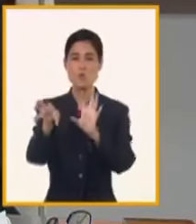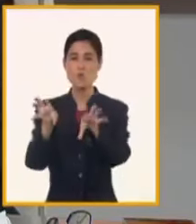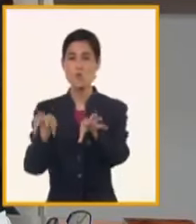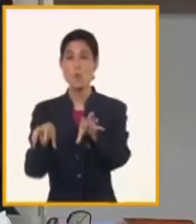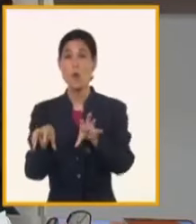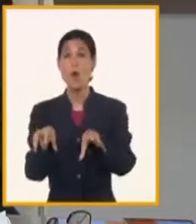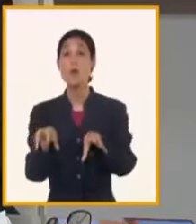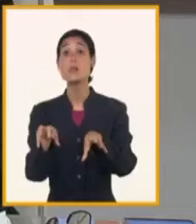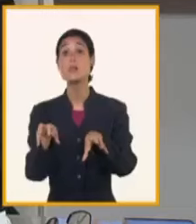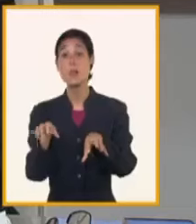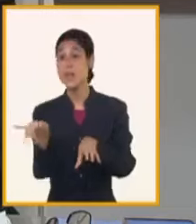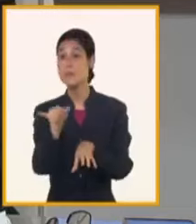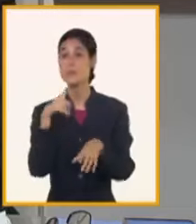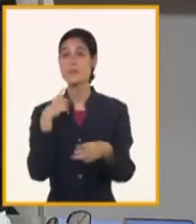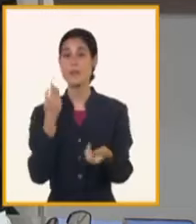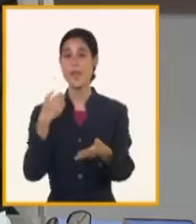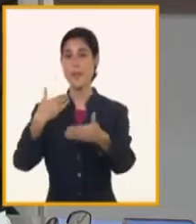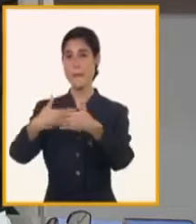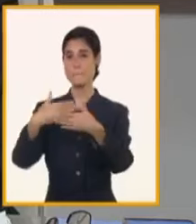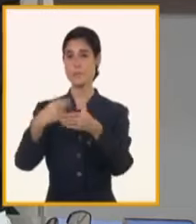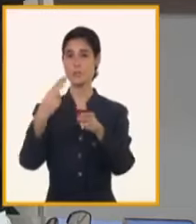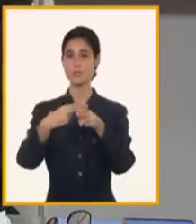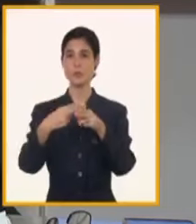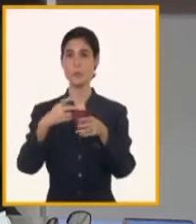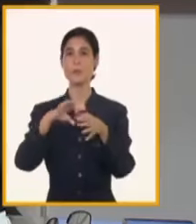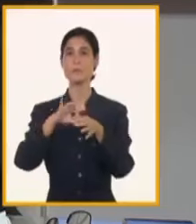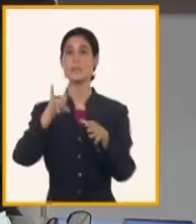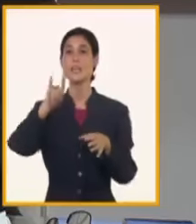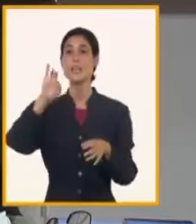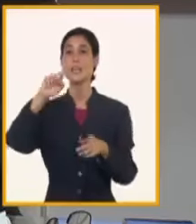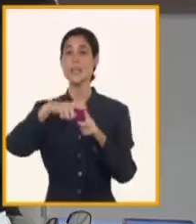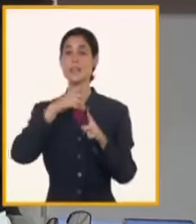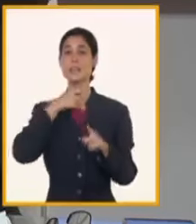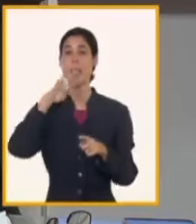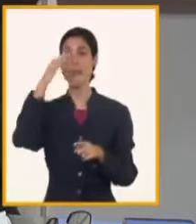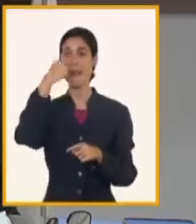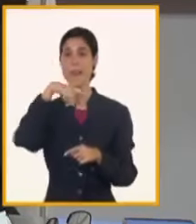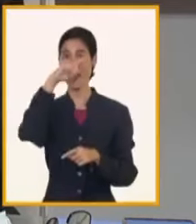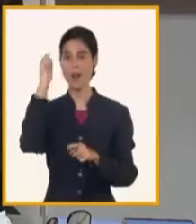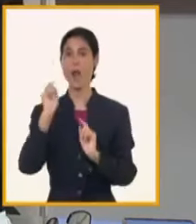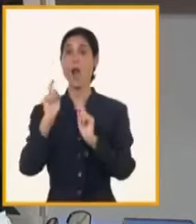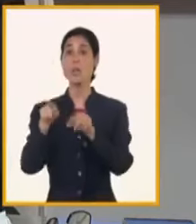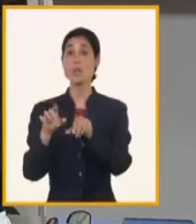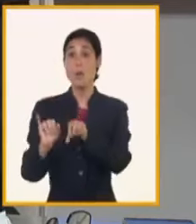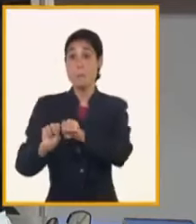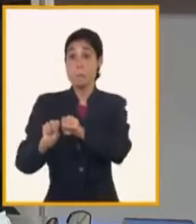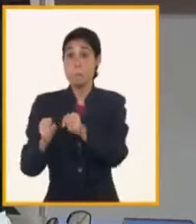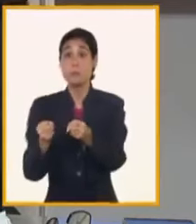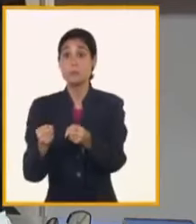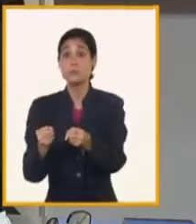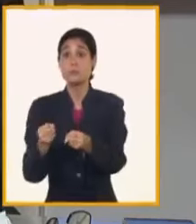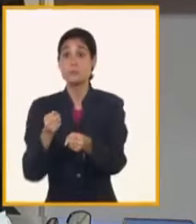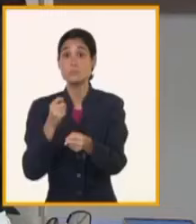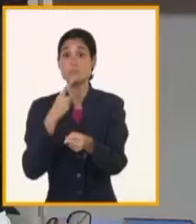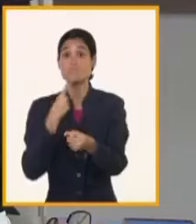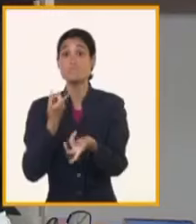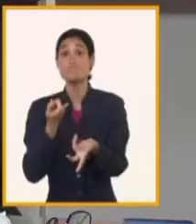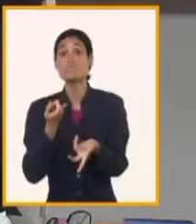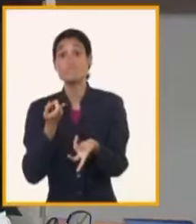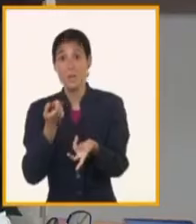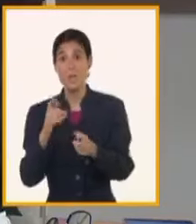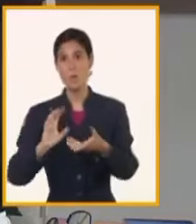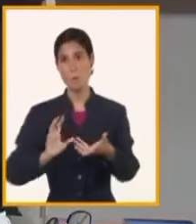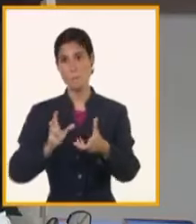eficiente de las termoeléctricas que tenemos es decir que cuando pierdes guitera estás perdiendo combustible también porque tienes que generar con otras cosas es